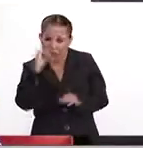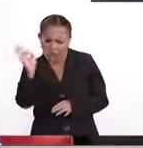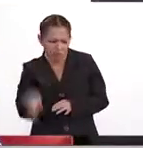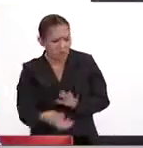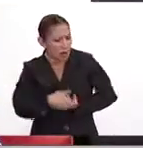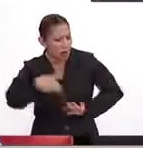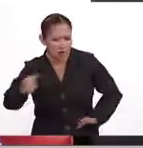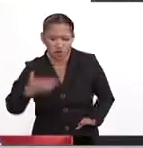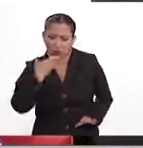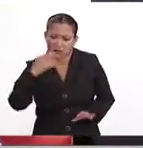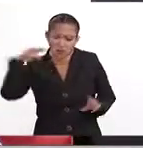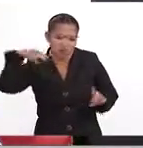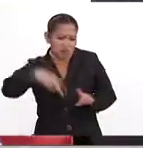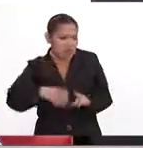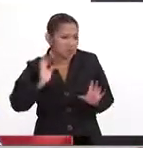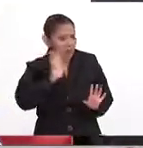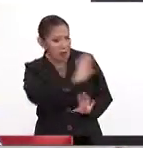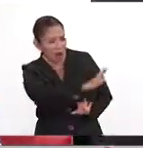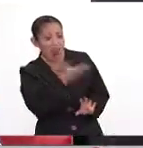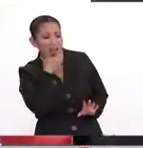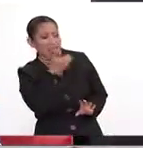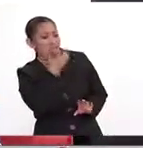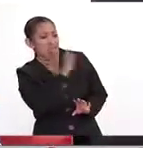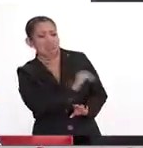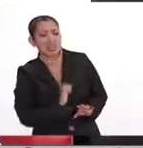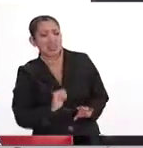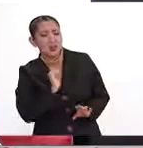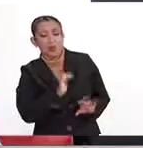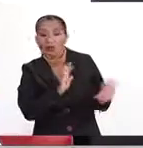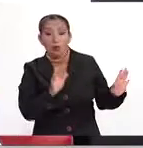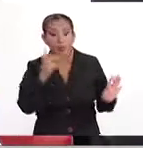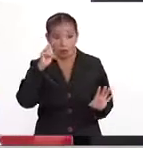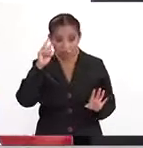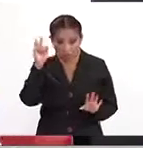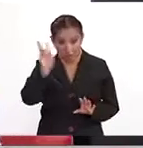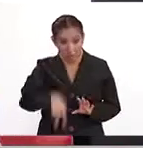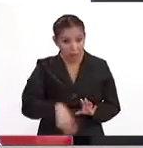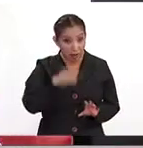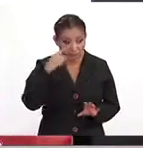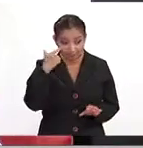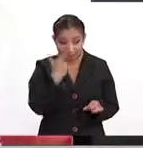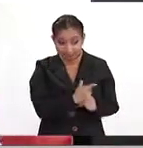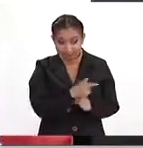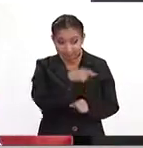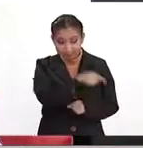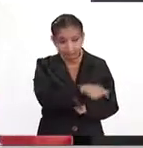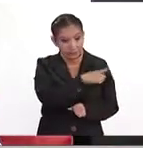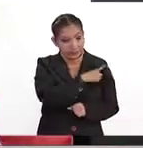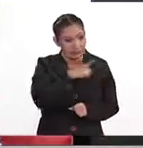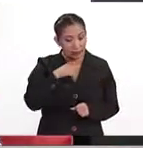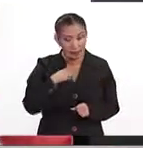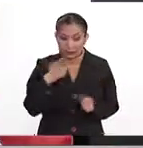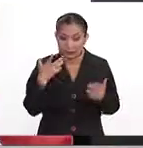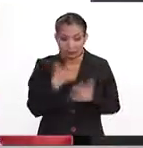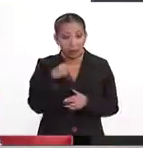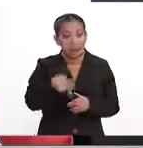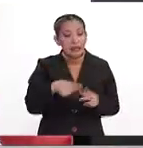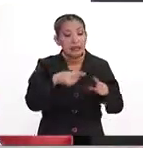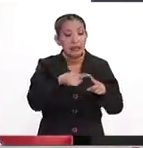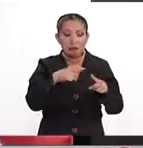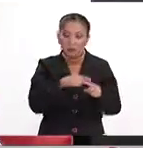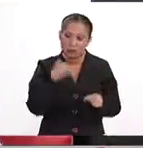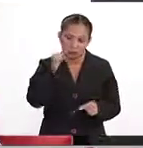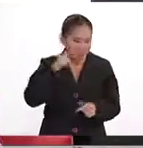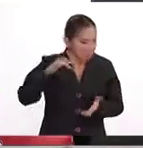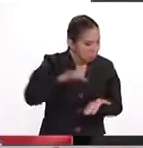es, ¿no?, una visión muy conservadora, pero finalmente si vemos, pues no debería de sorprendernos que la Iglesia